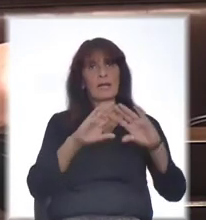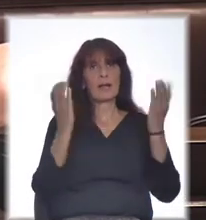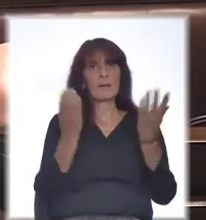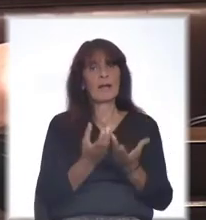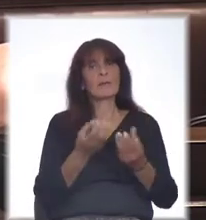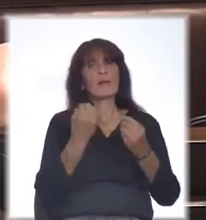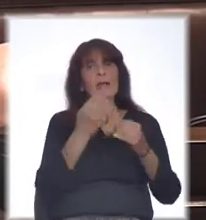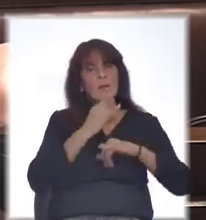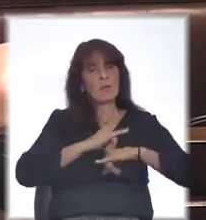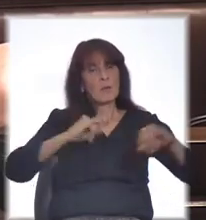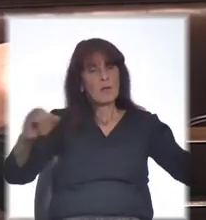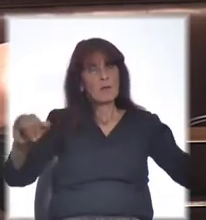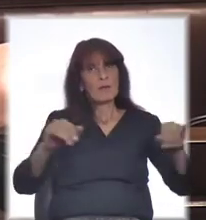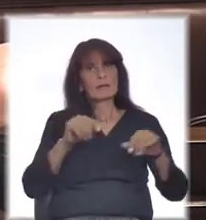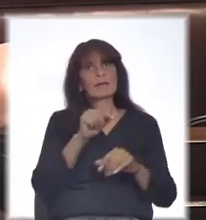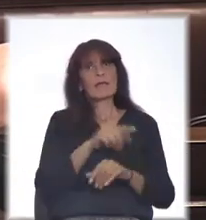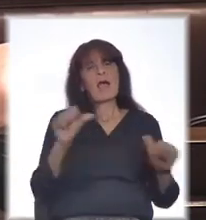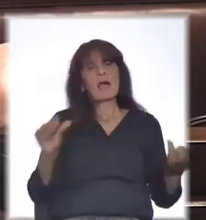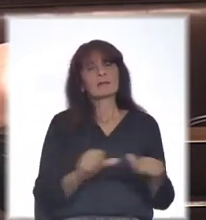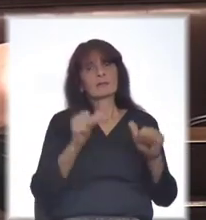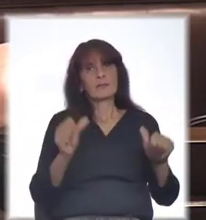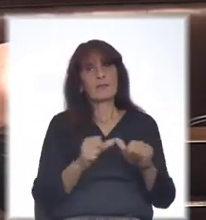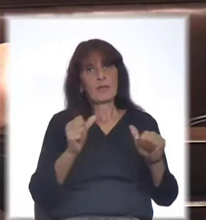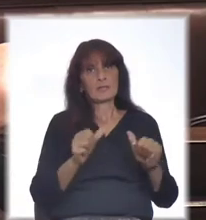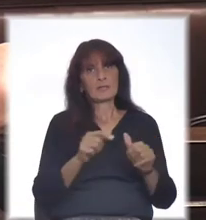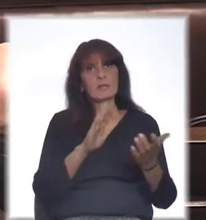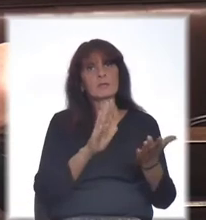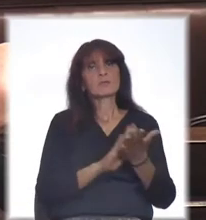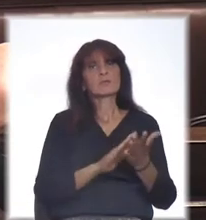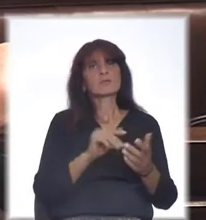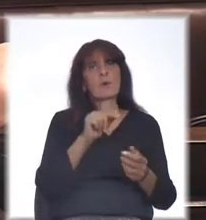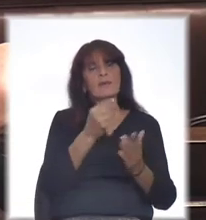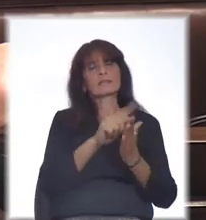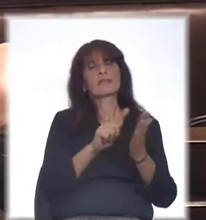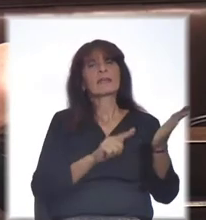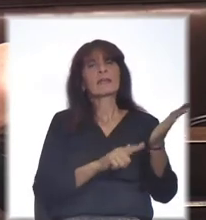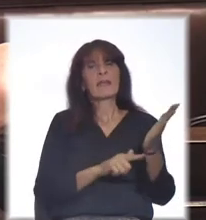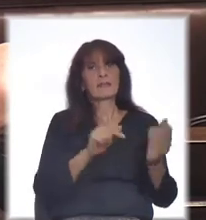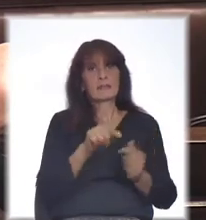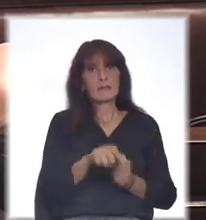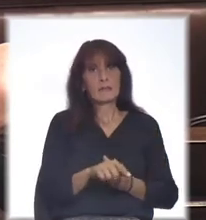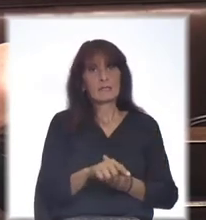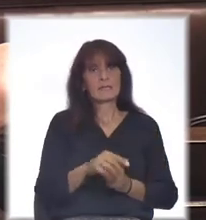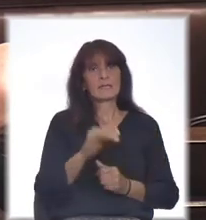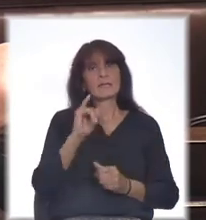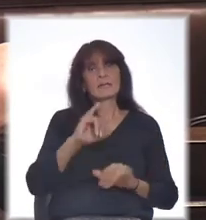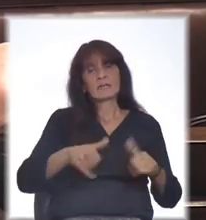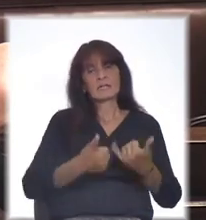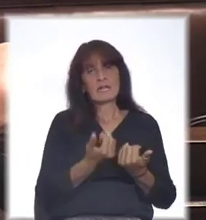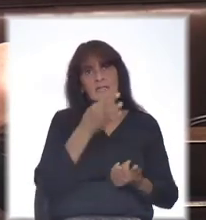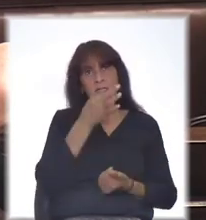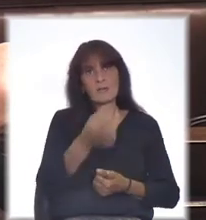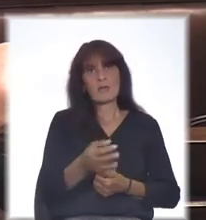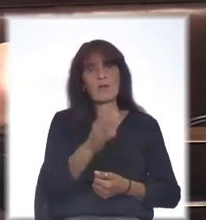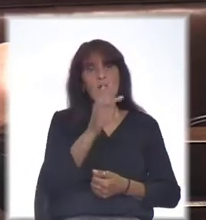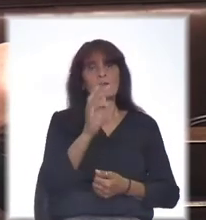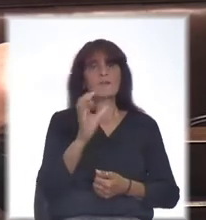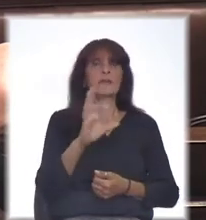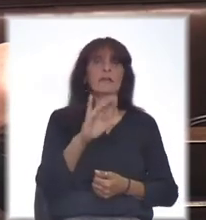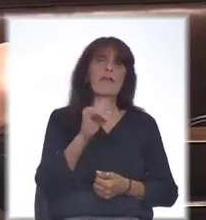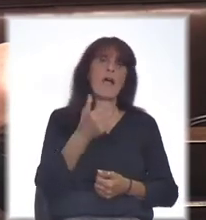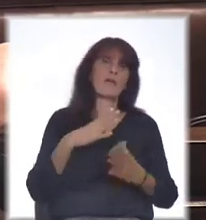para promover e incentivar oficialmente actividades e inclusive generar iniciativas legislativas. Se ha mencionado algún feriado como el